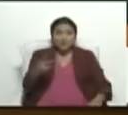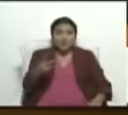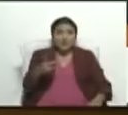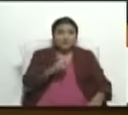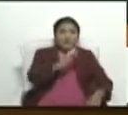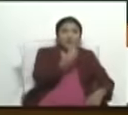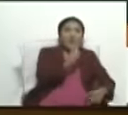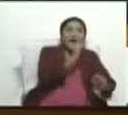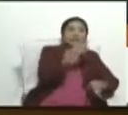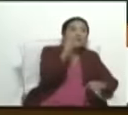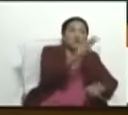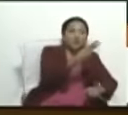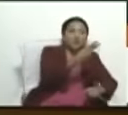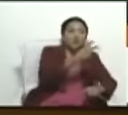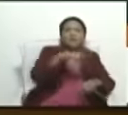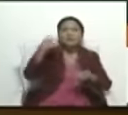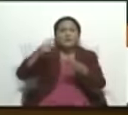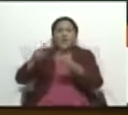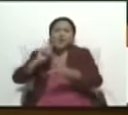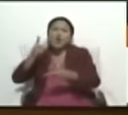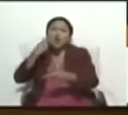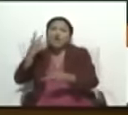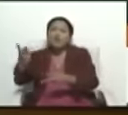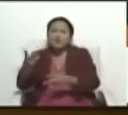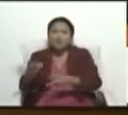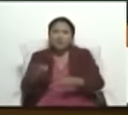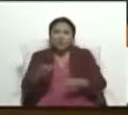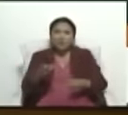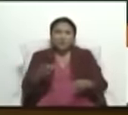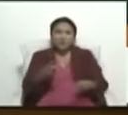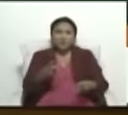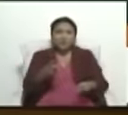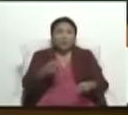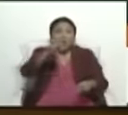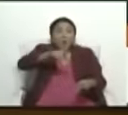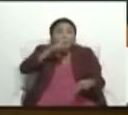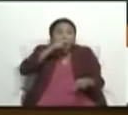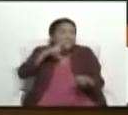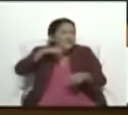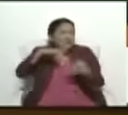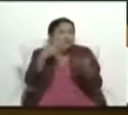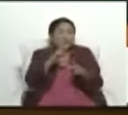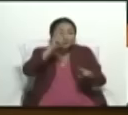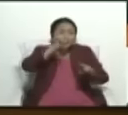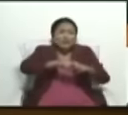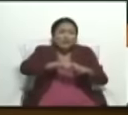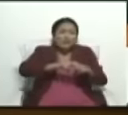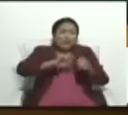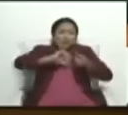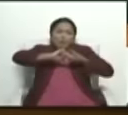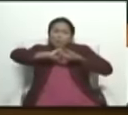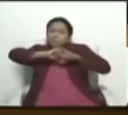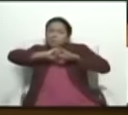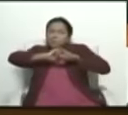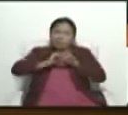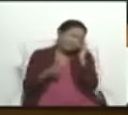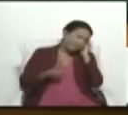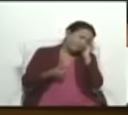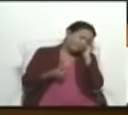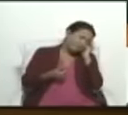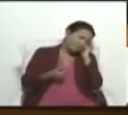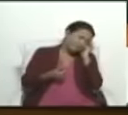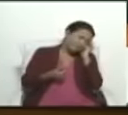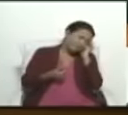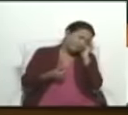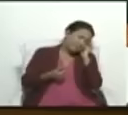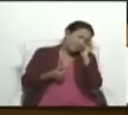vio, no. Él quedó dormido de forma automática. En el caso de Canserbero, él cae